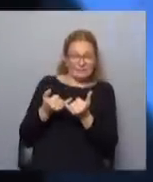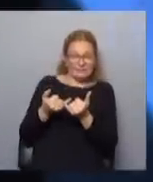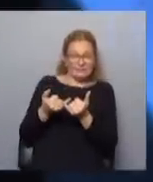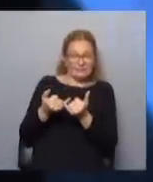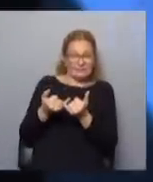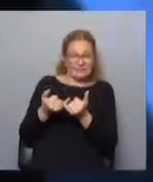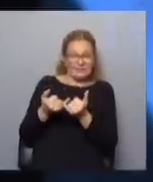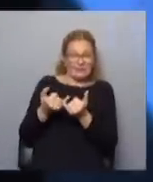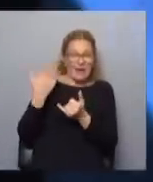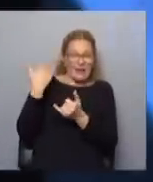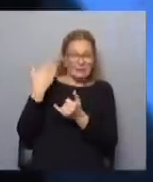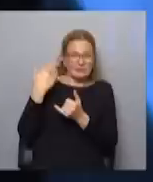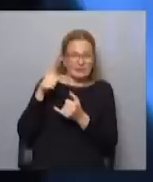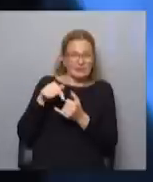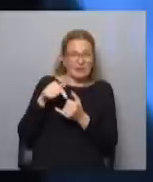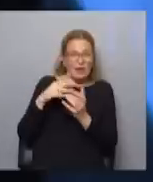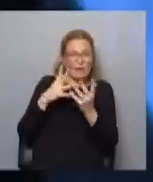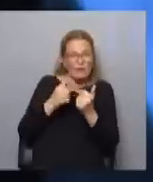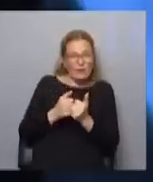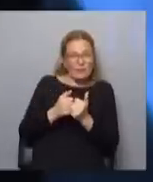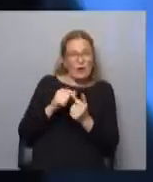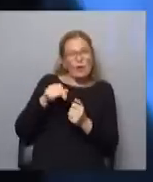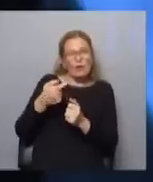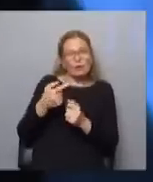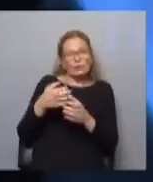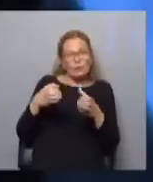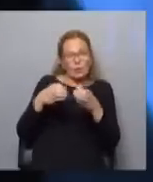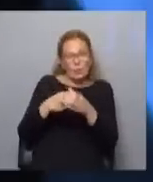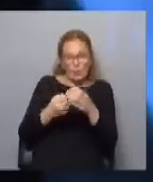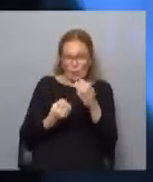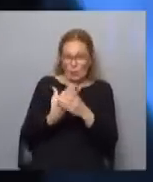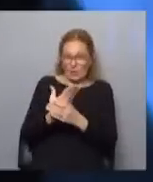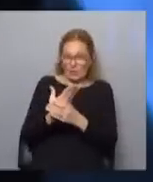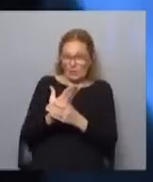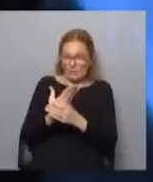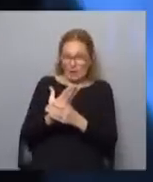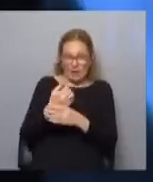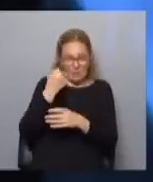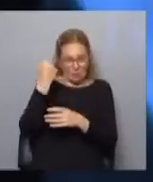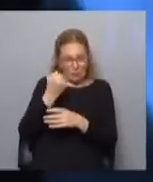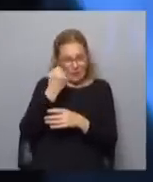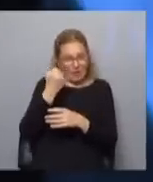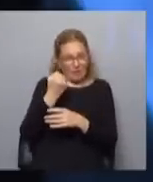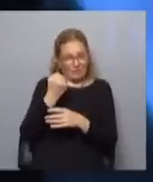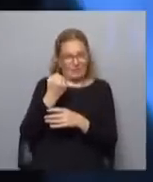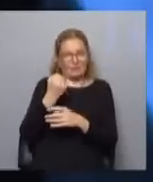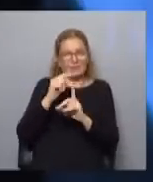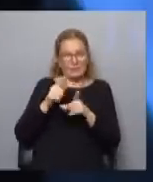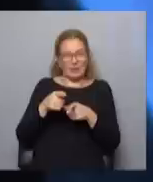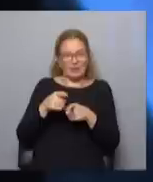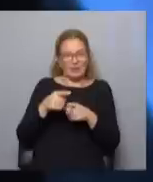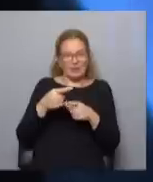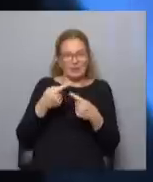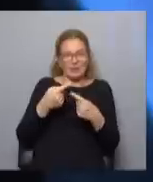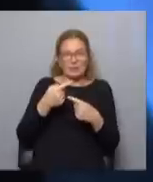de ese pasado o de esa formación otra barra nueva que se come la cancha y que sin duda tendrá